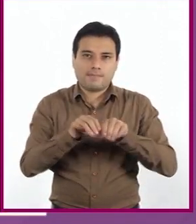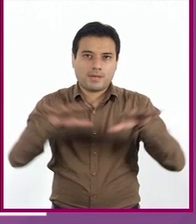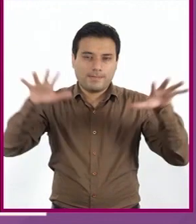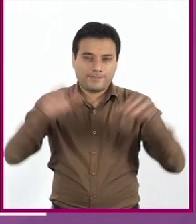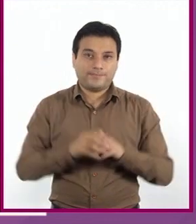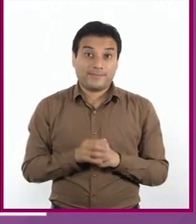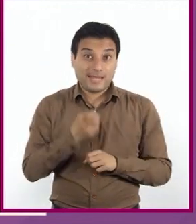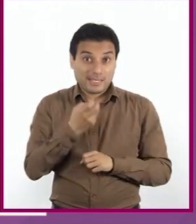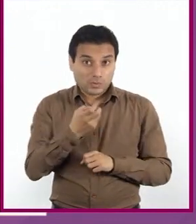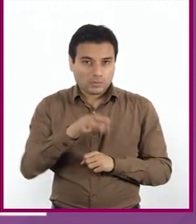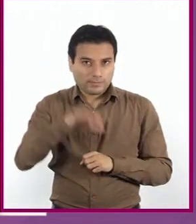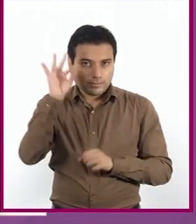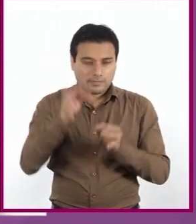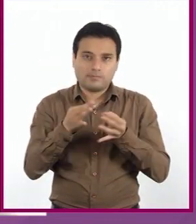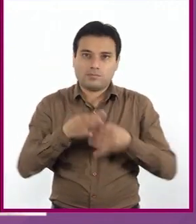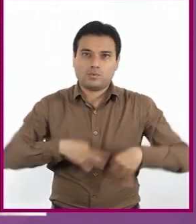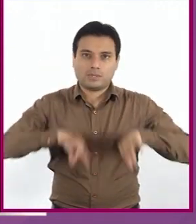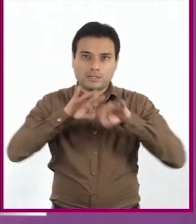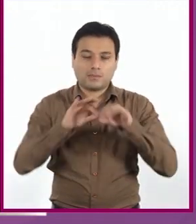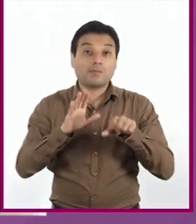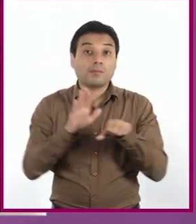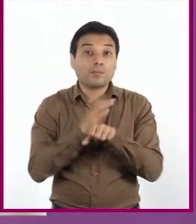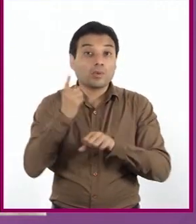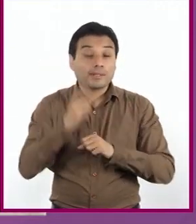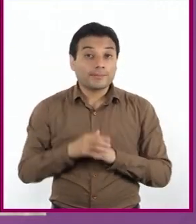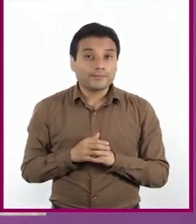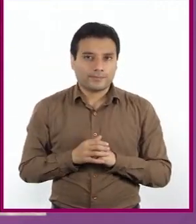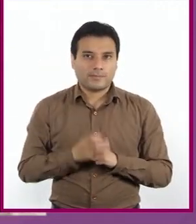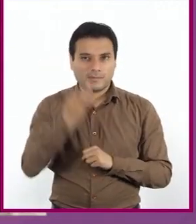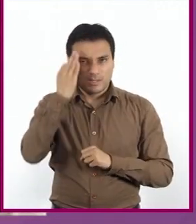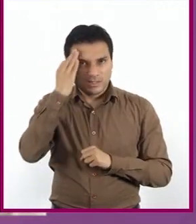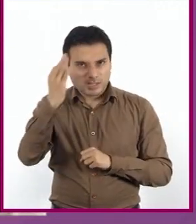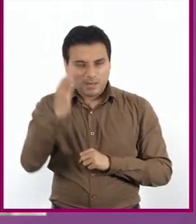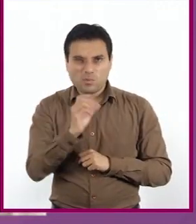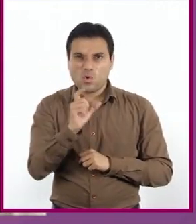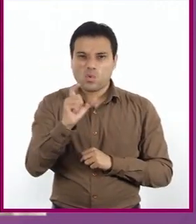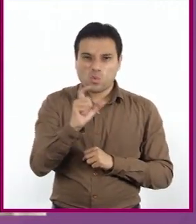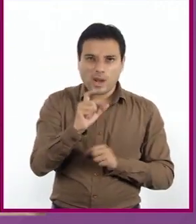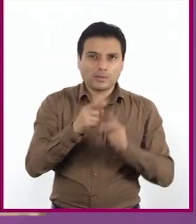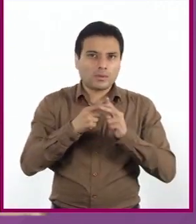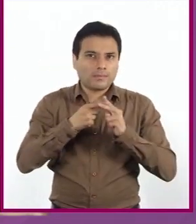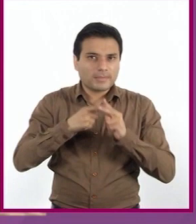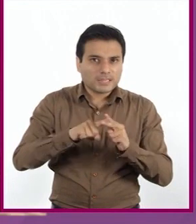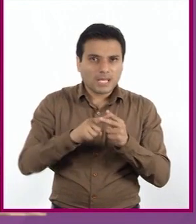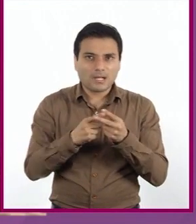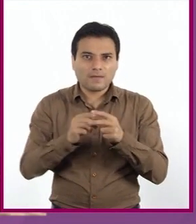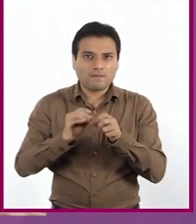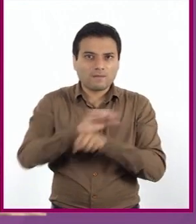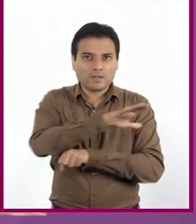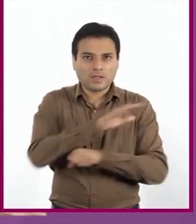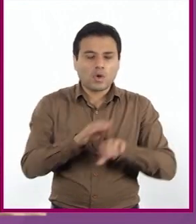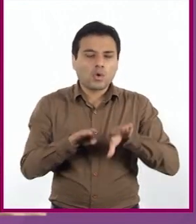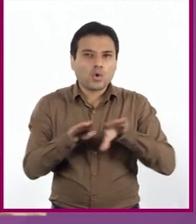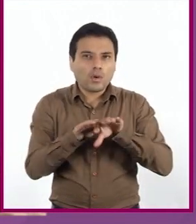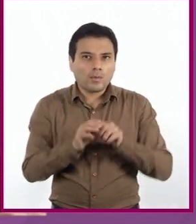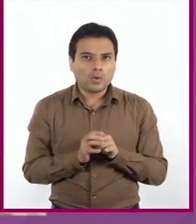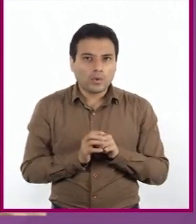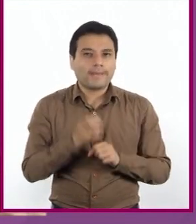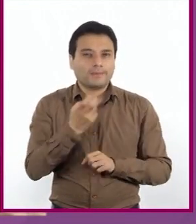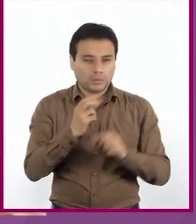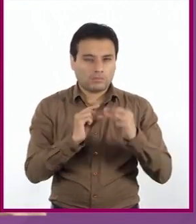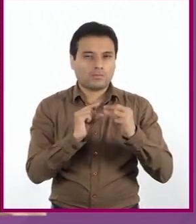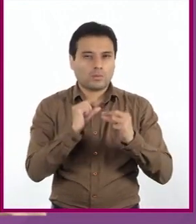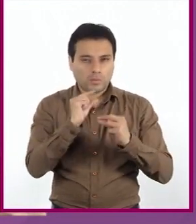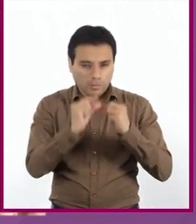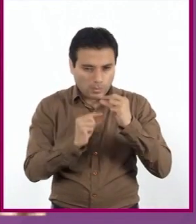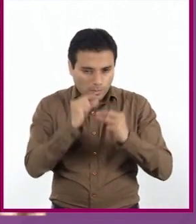descubrimientos son de gran importancia, ya que cuestionan la temporalidad, inicio e influencia de la cultura olmeca en Chiapa de Corzo y van desentrañando la historia